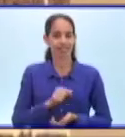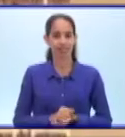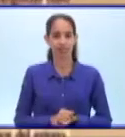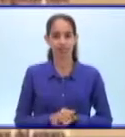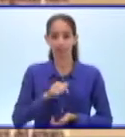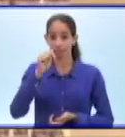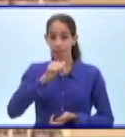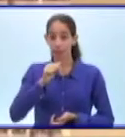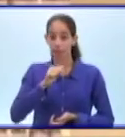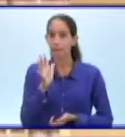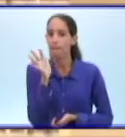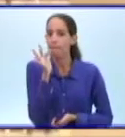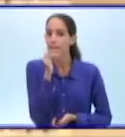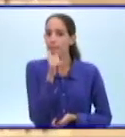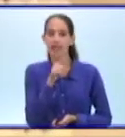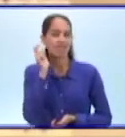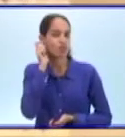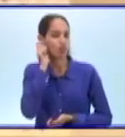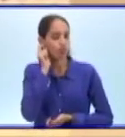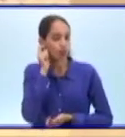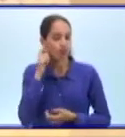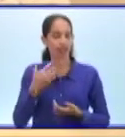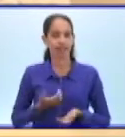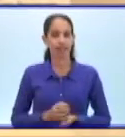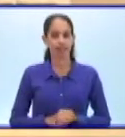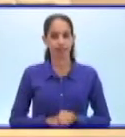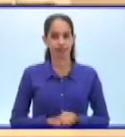mi Carmen, es tan bella,